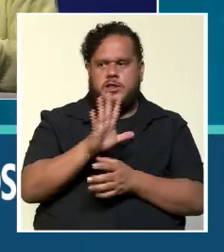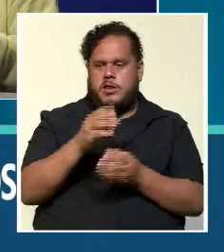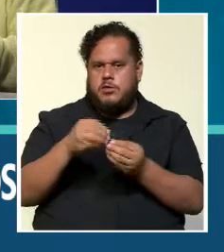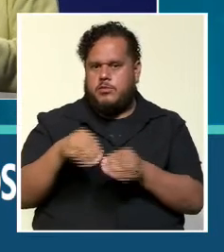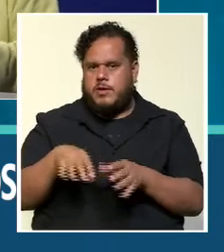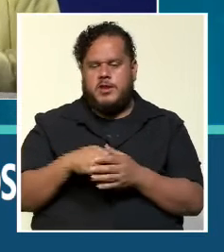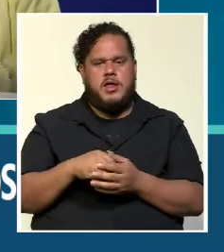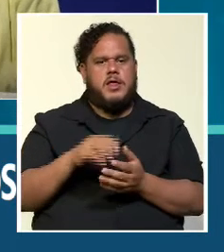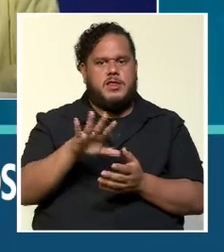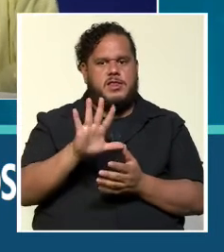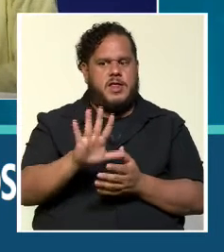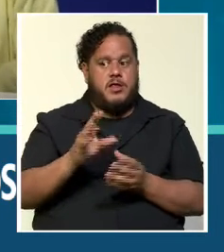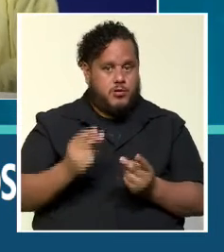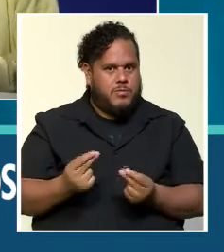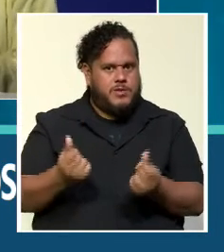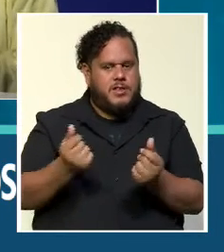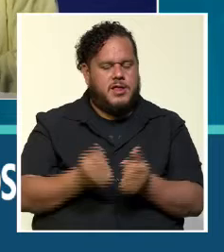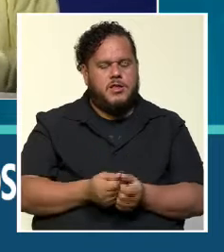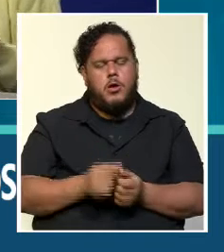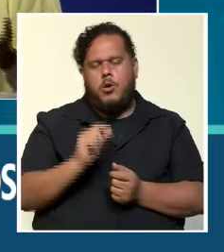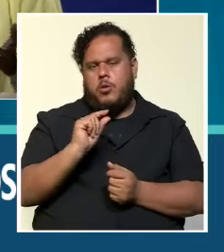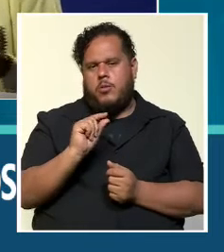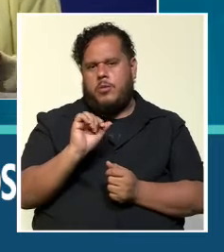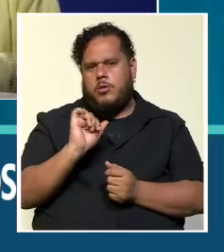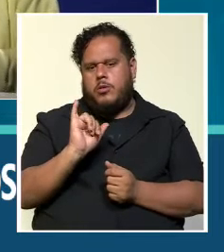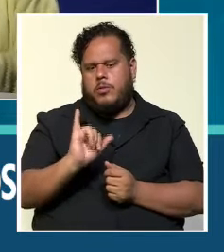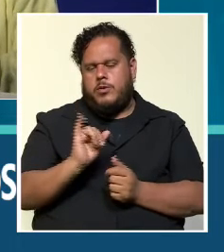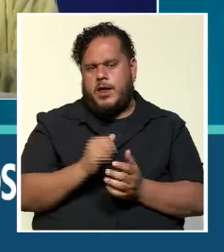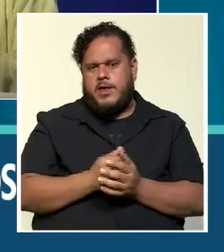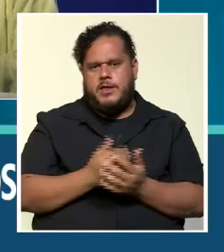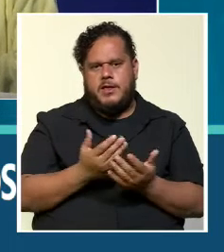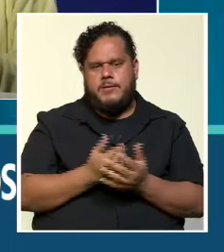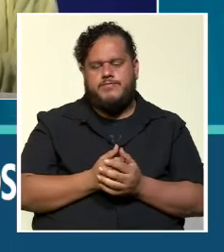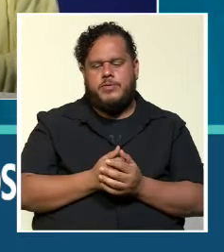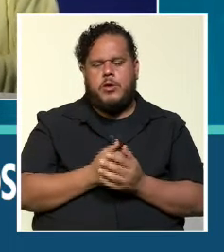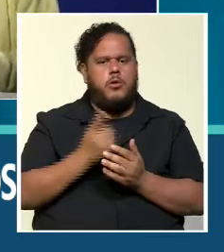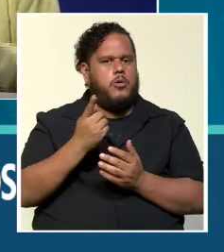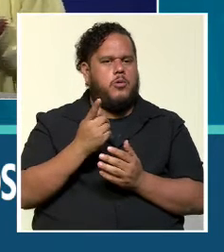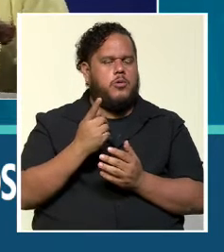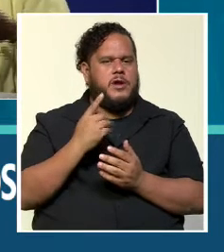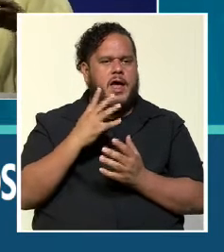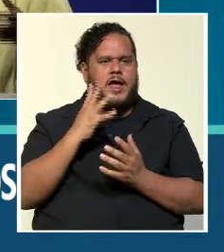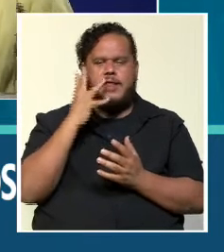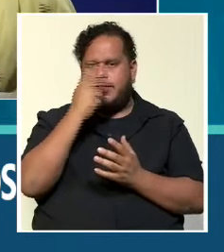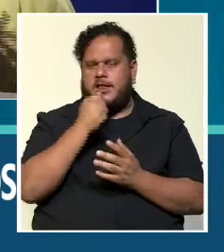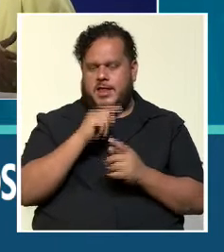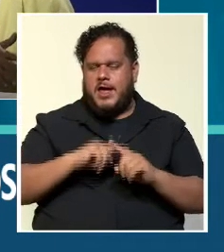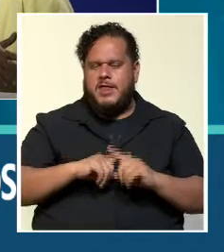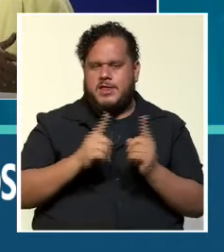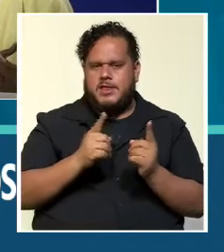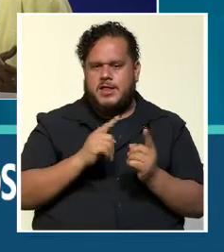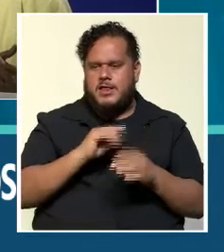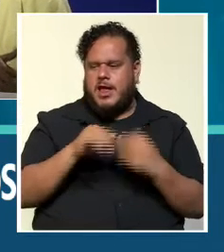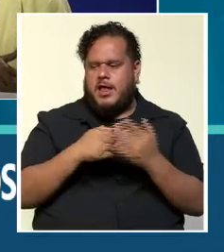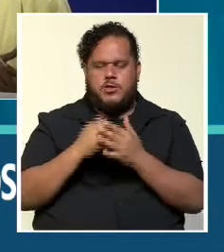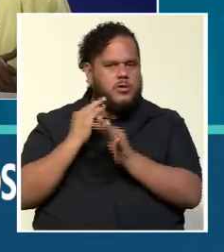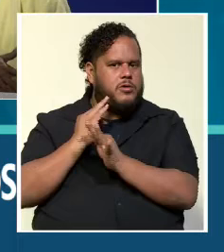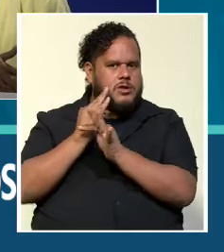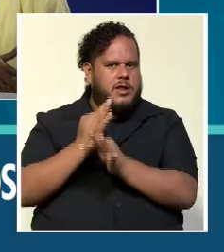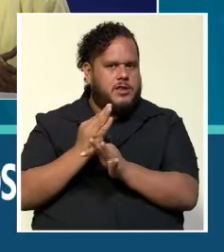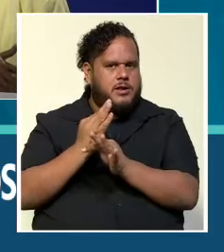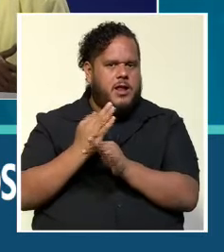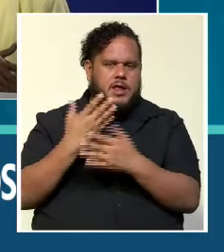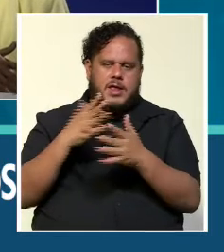de su inmediatez. Un poco por ahí es nuestra apuesta para una estética distinta a la tradicional que se había